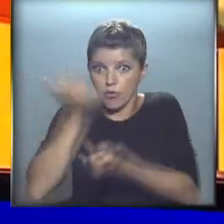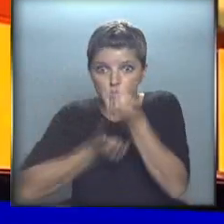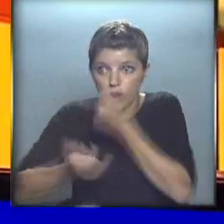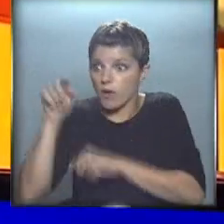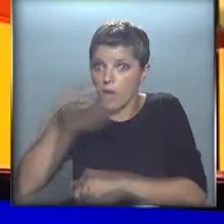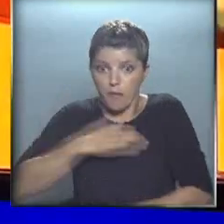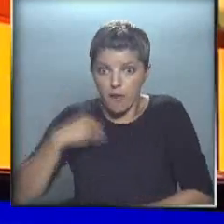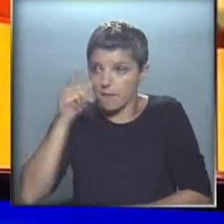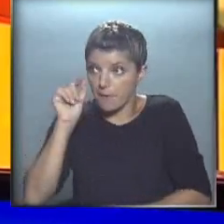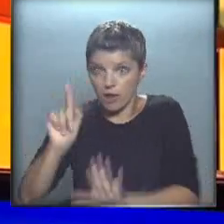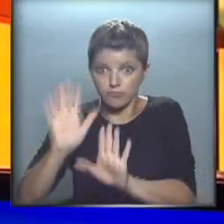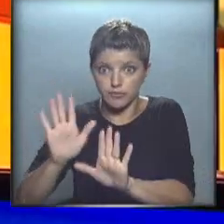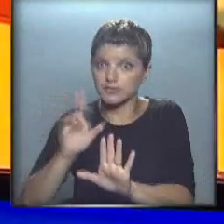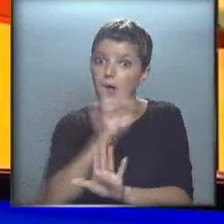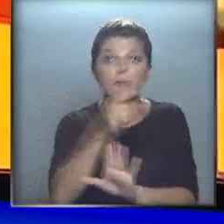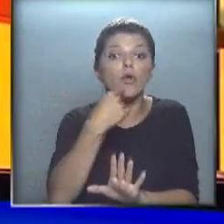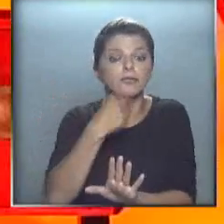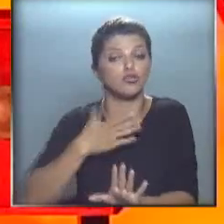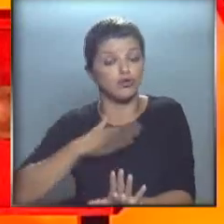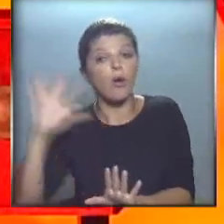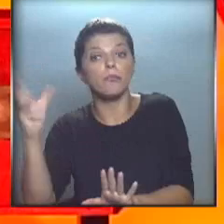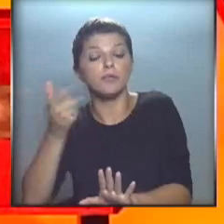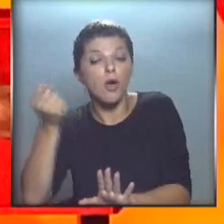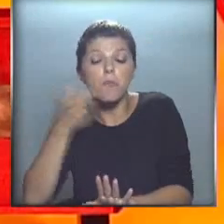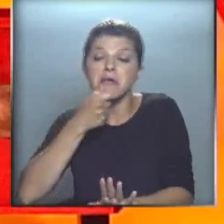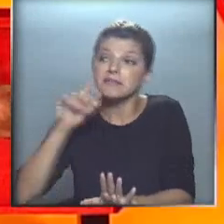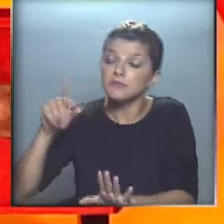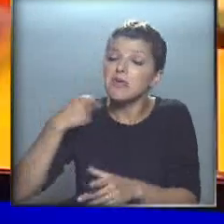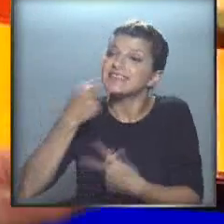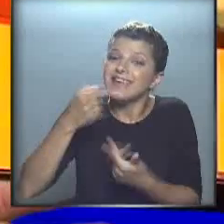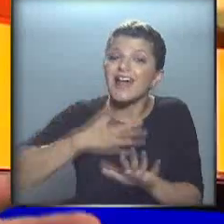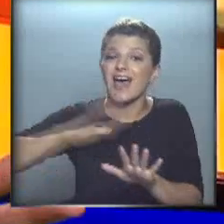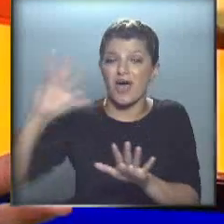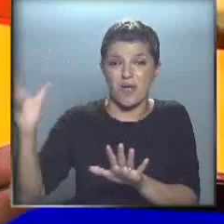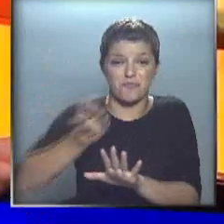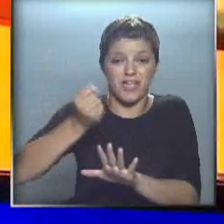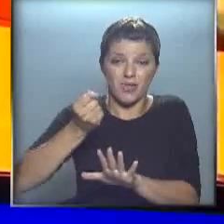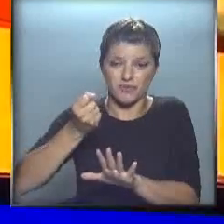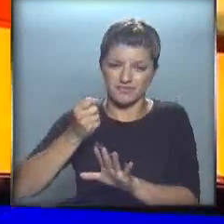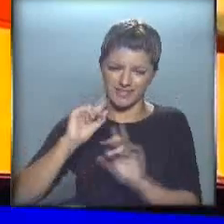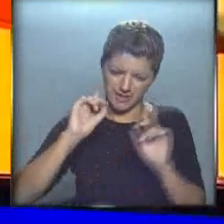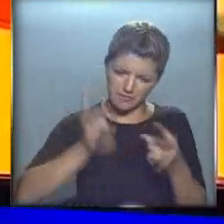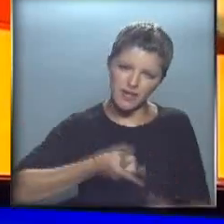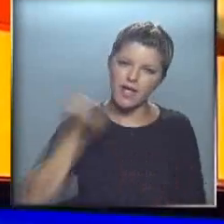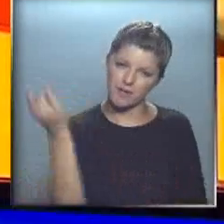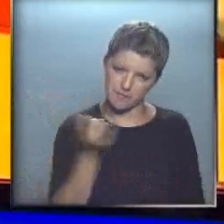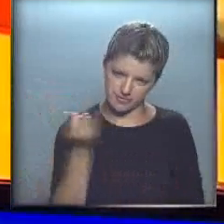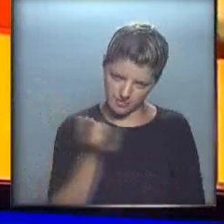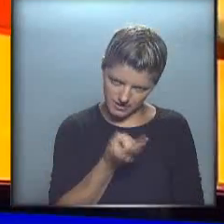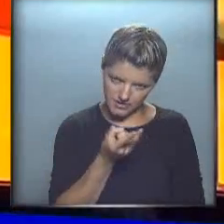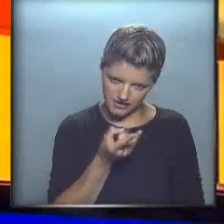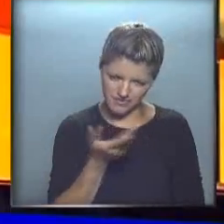Tampoco me dijeron que era adoptado. Si ellos me hubiesen dicho que era adoptado, también era mentira. Porque, como dije antes, la adopción se hace con un